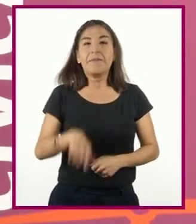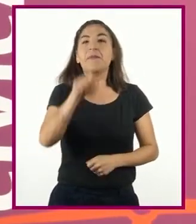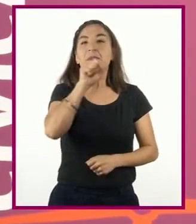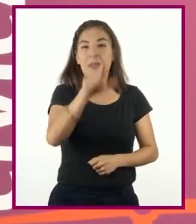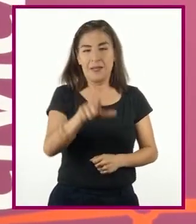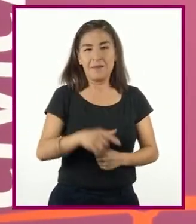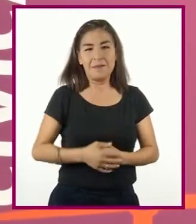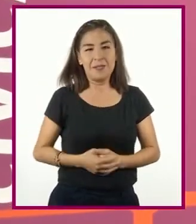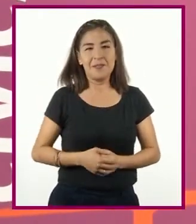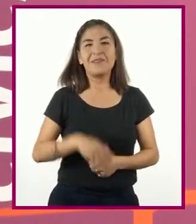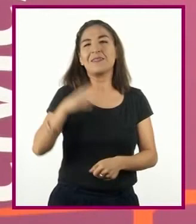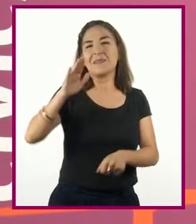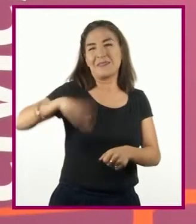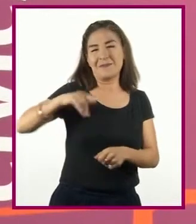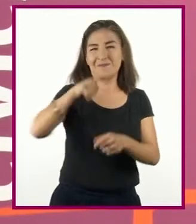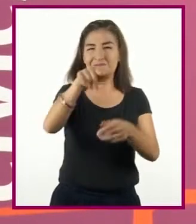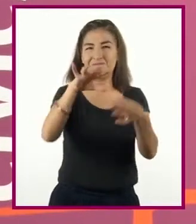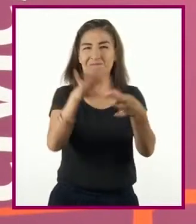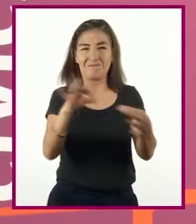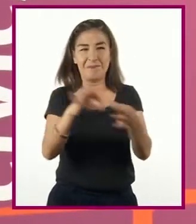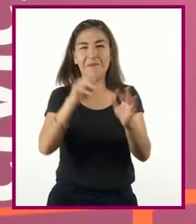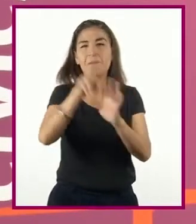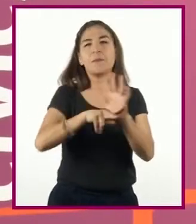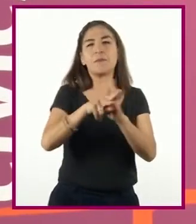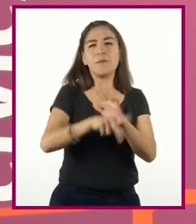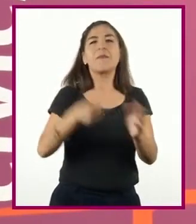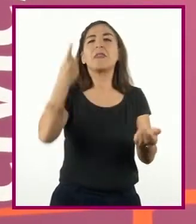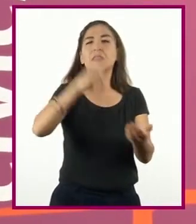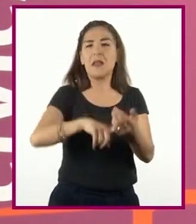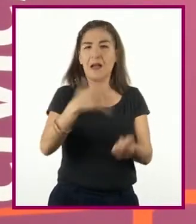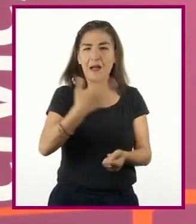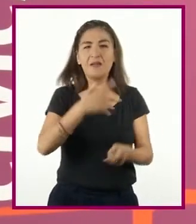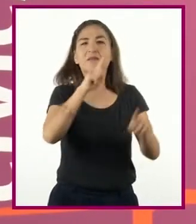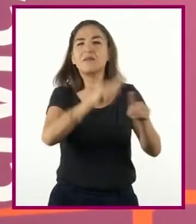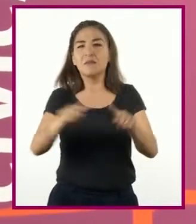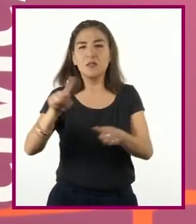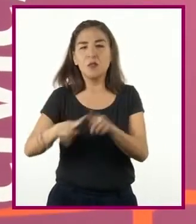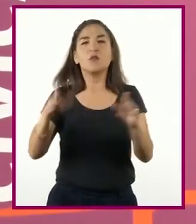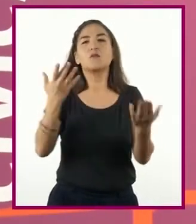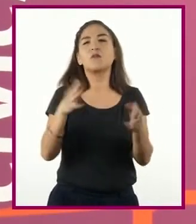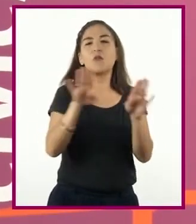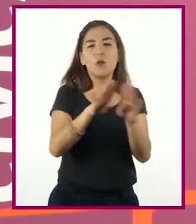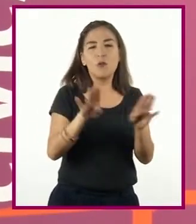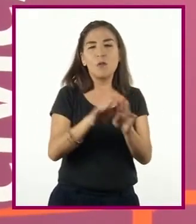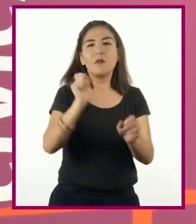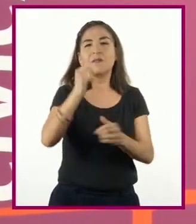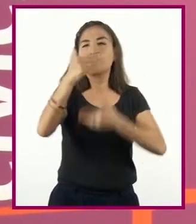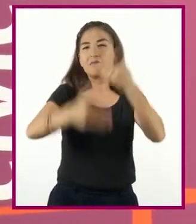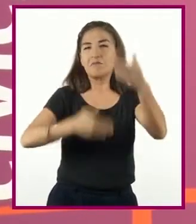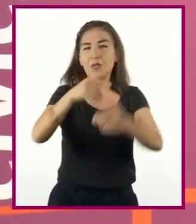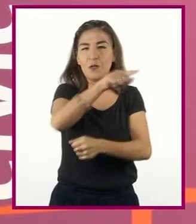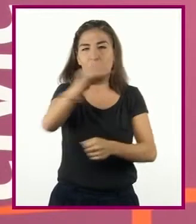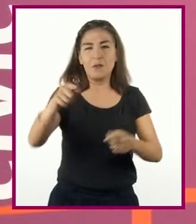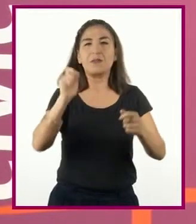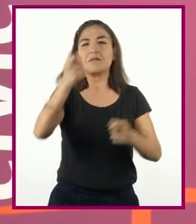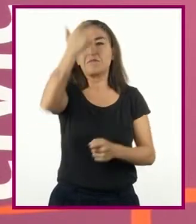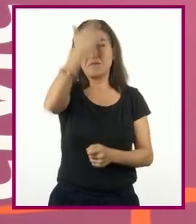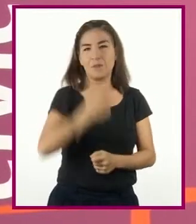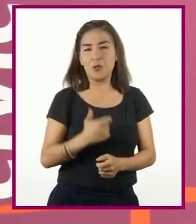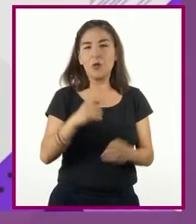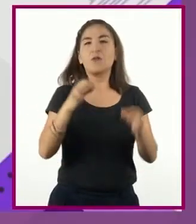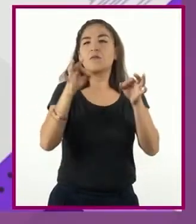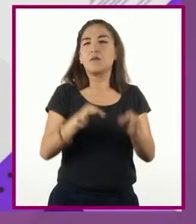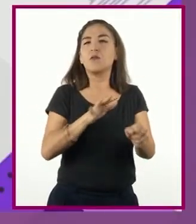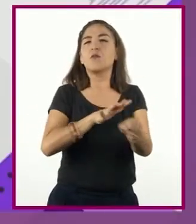Asimismo, como se mencionó en el video, existe una serie de factores que influyen en la construcción de la identidad, los cuales